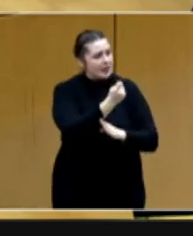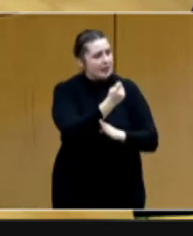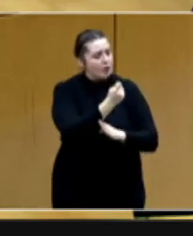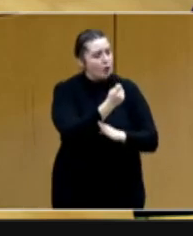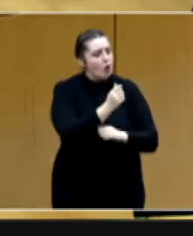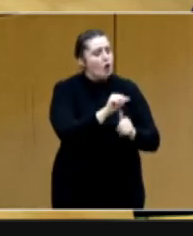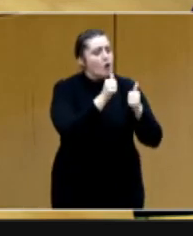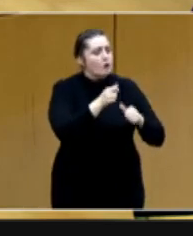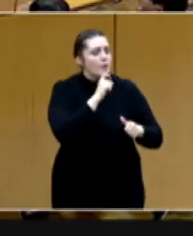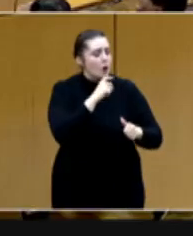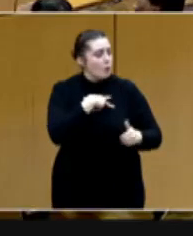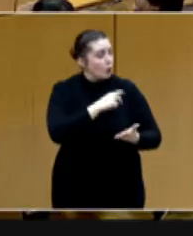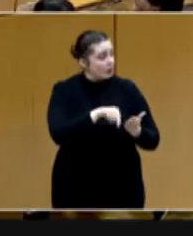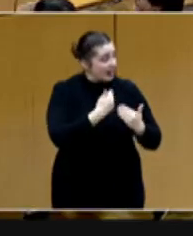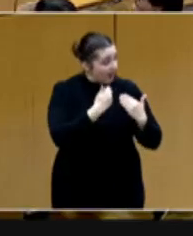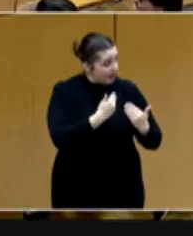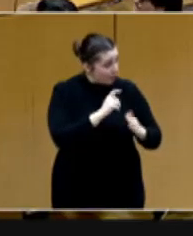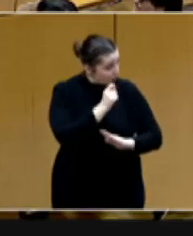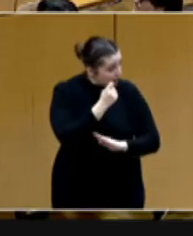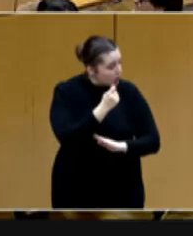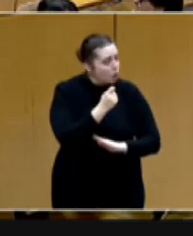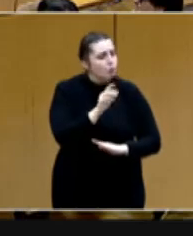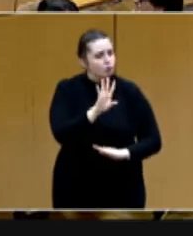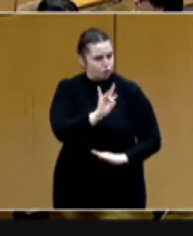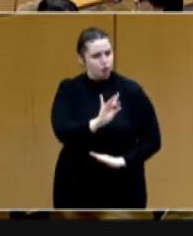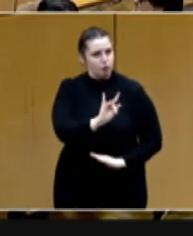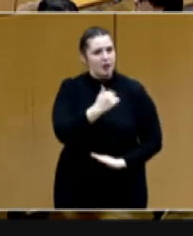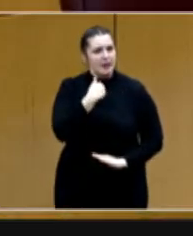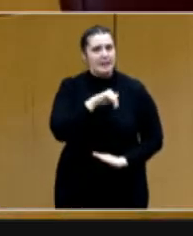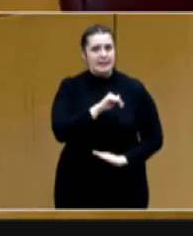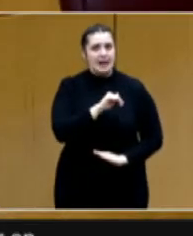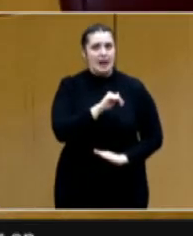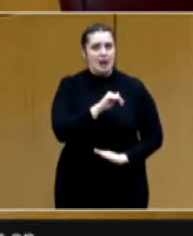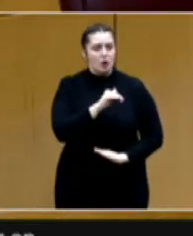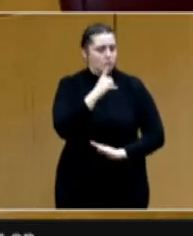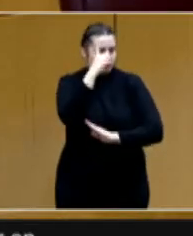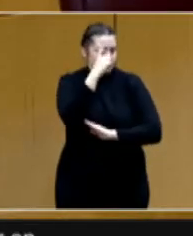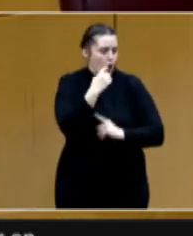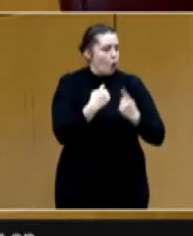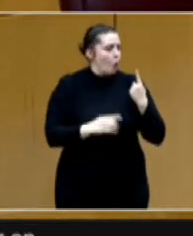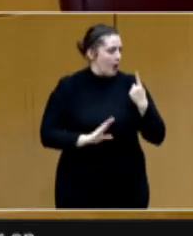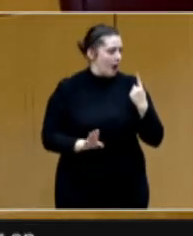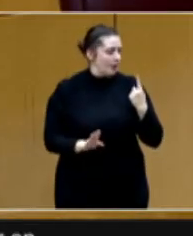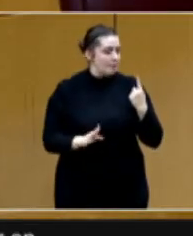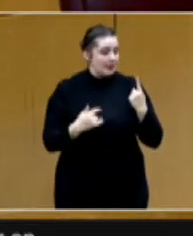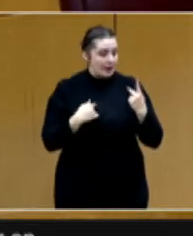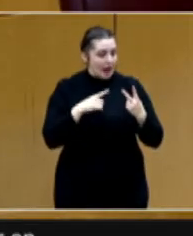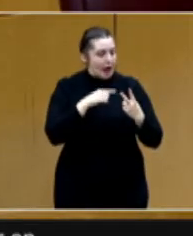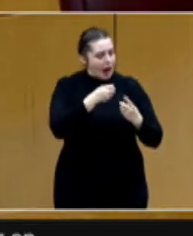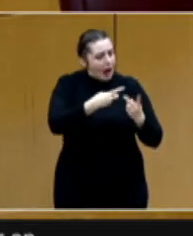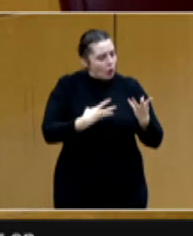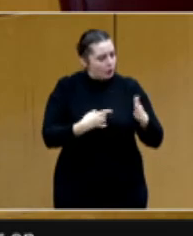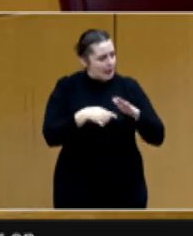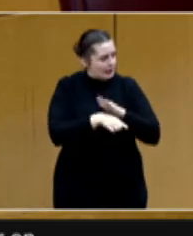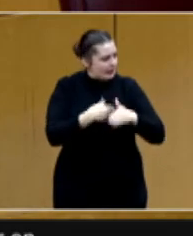notarial Sí ya tenemos una ya fijada y varias en trámite